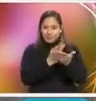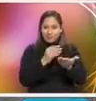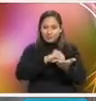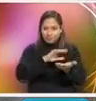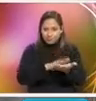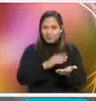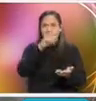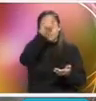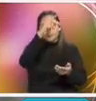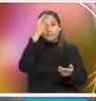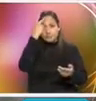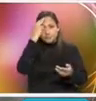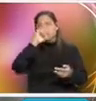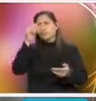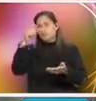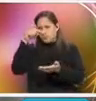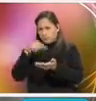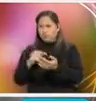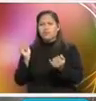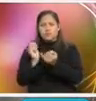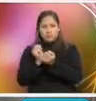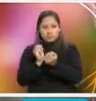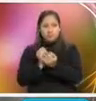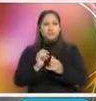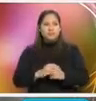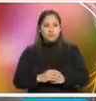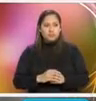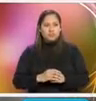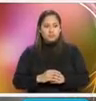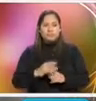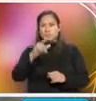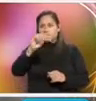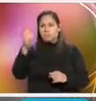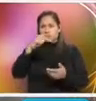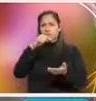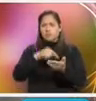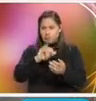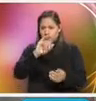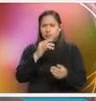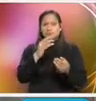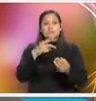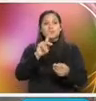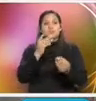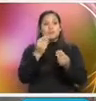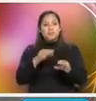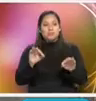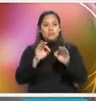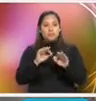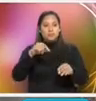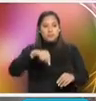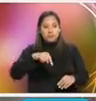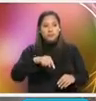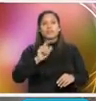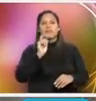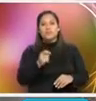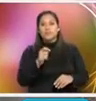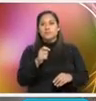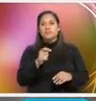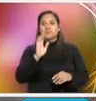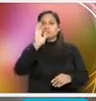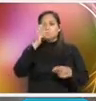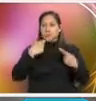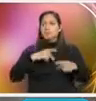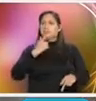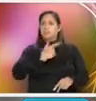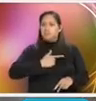Bellas Artes como en otros recintos del Instituto Nacional de Bellas Artes. Claro. Pero pues es muy importante lo que hemos tenido de que la aceptación